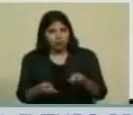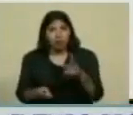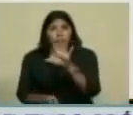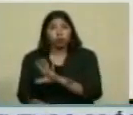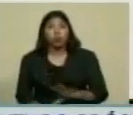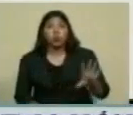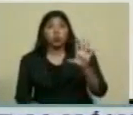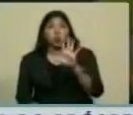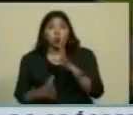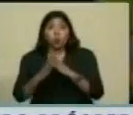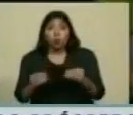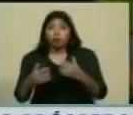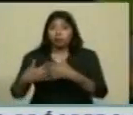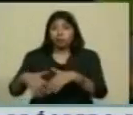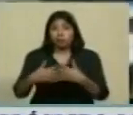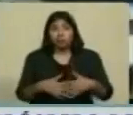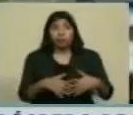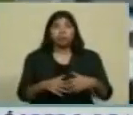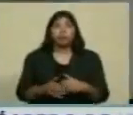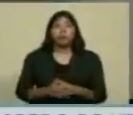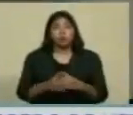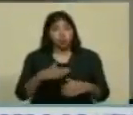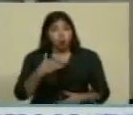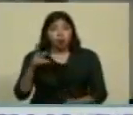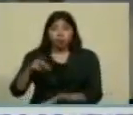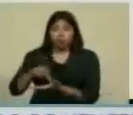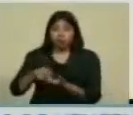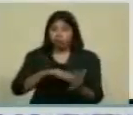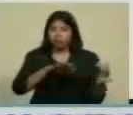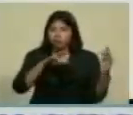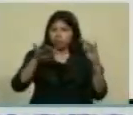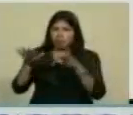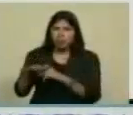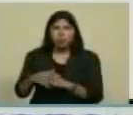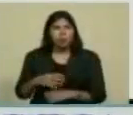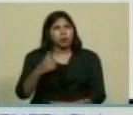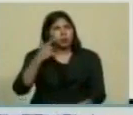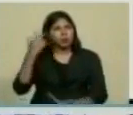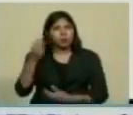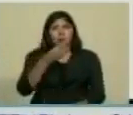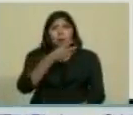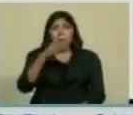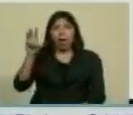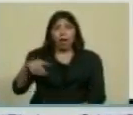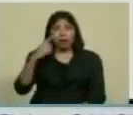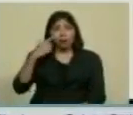comunidad científica e industrial a participar en este encuentro a través de la página web